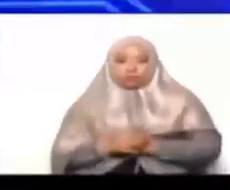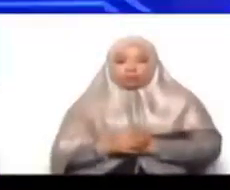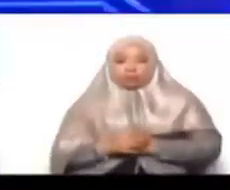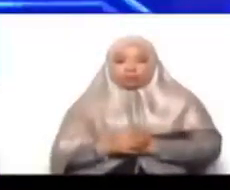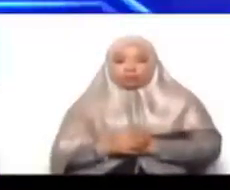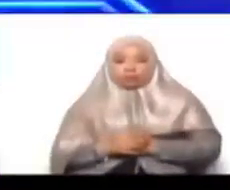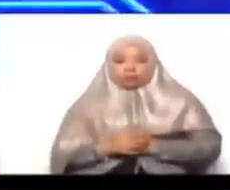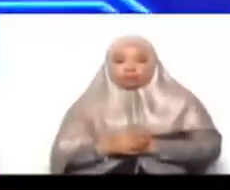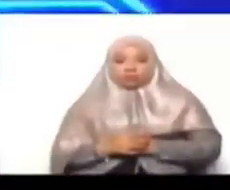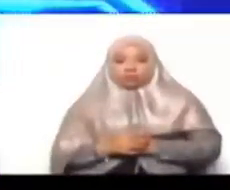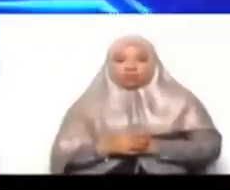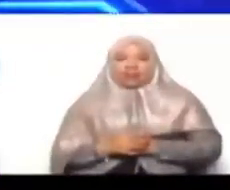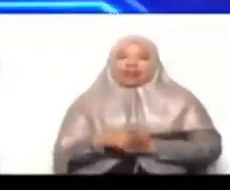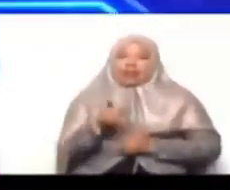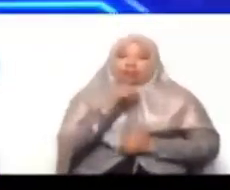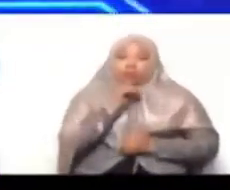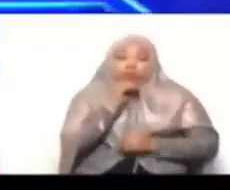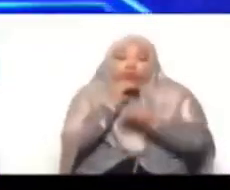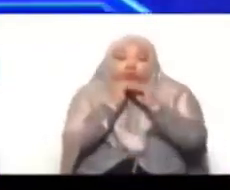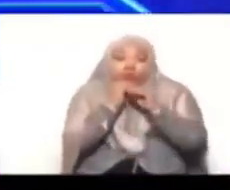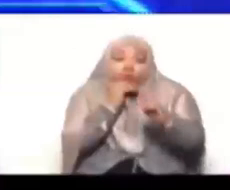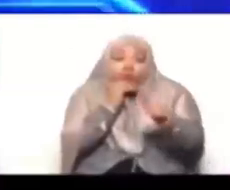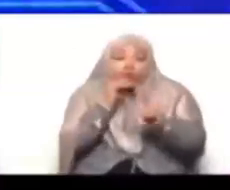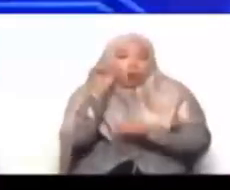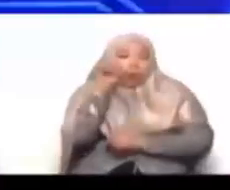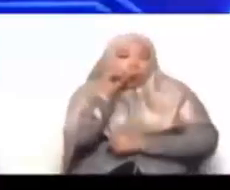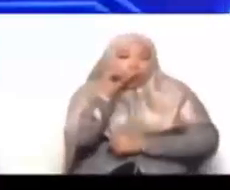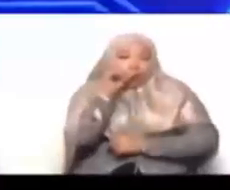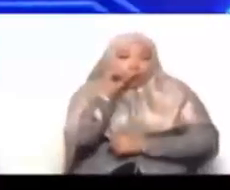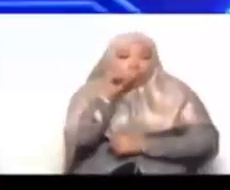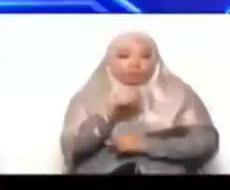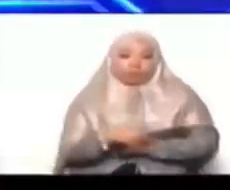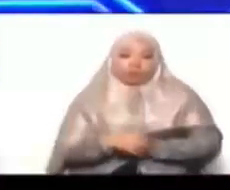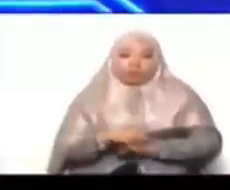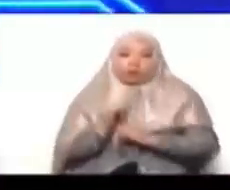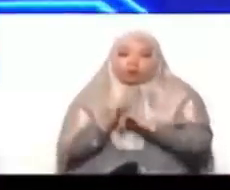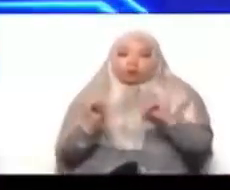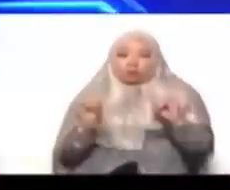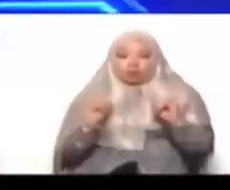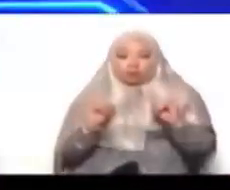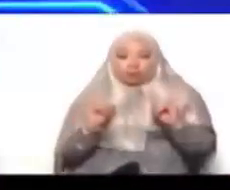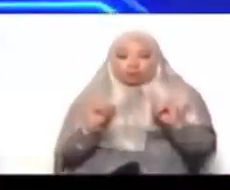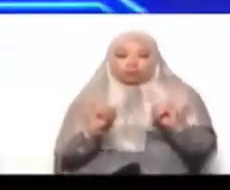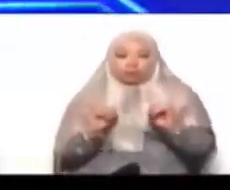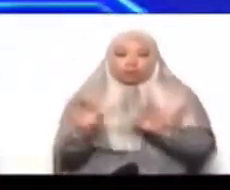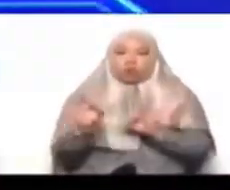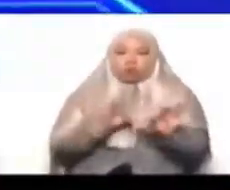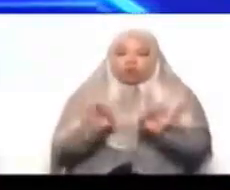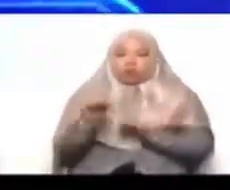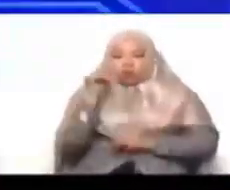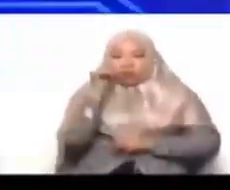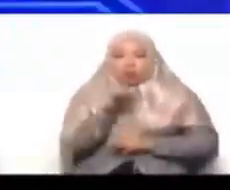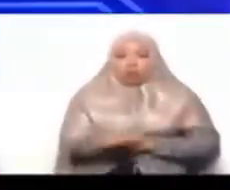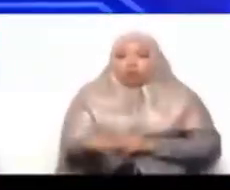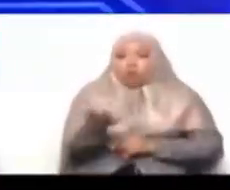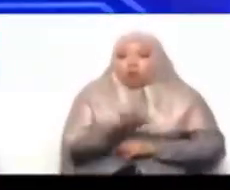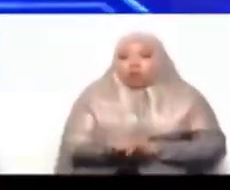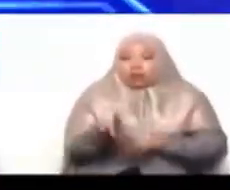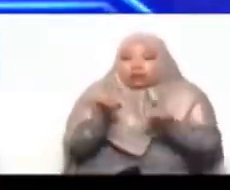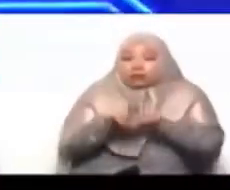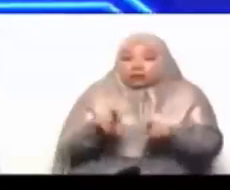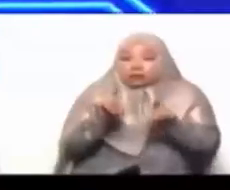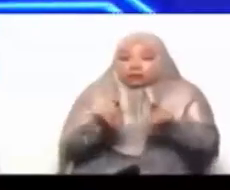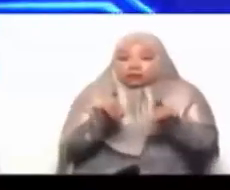Miguel Ángel está muy callado. No, y además de eso, que estaba conversando con Miguel Ángel, que al final, cuando preparan a la población psicológicamente, la